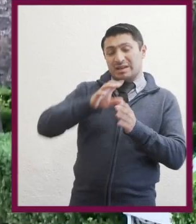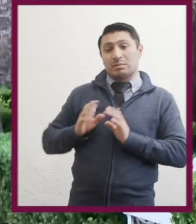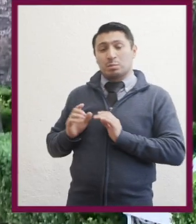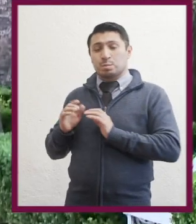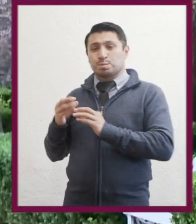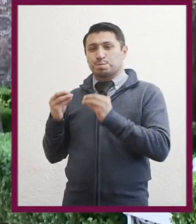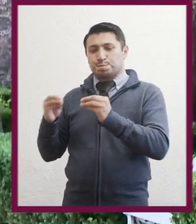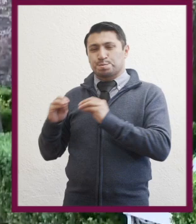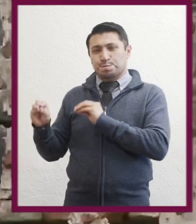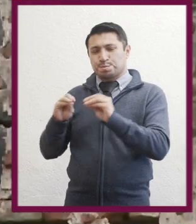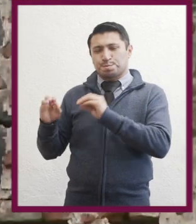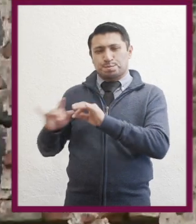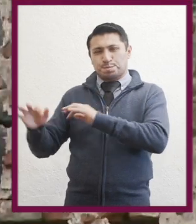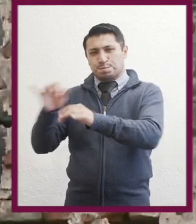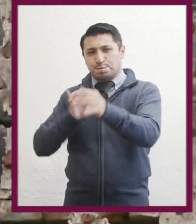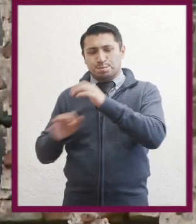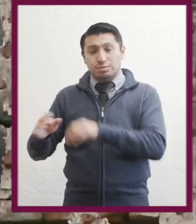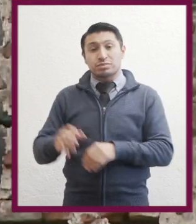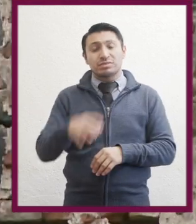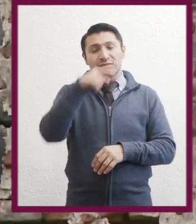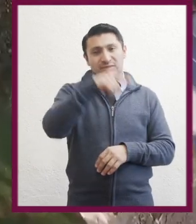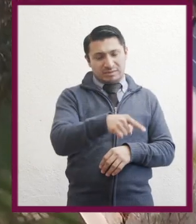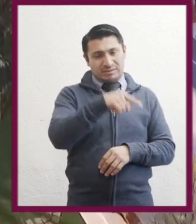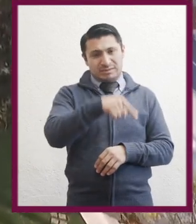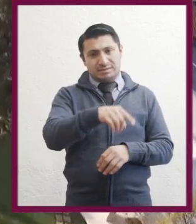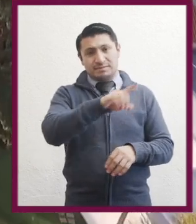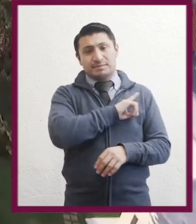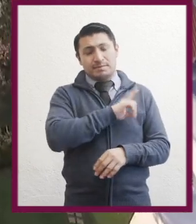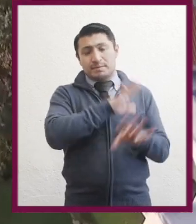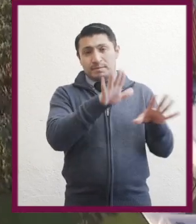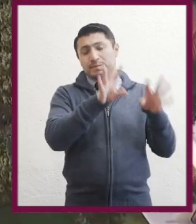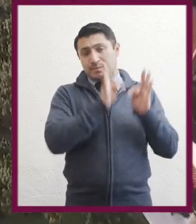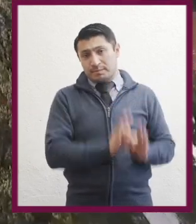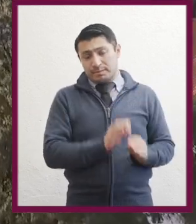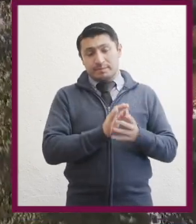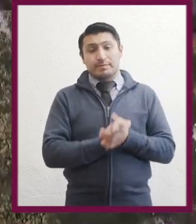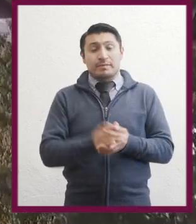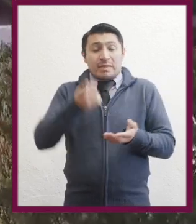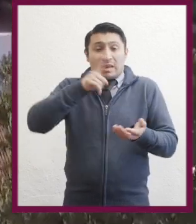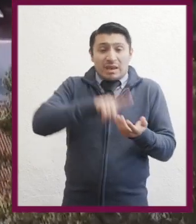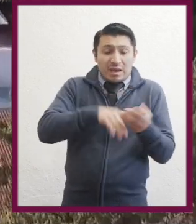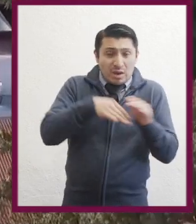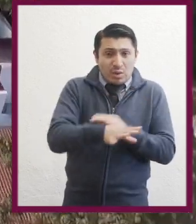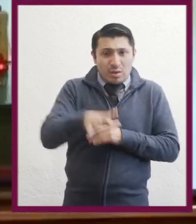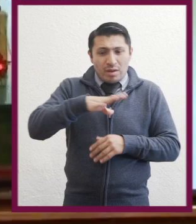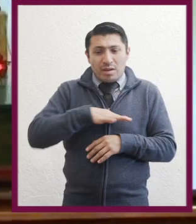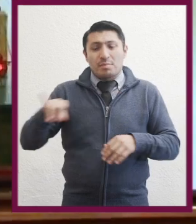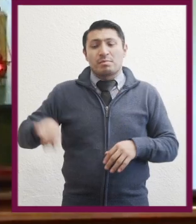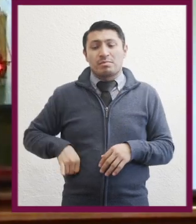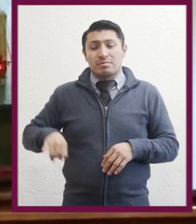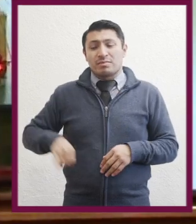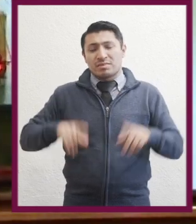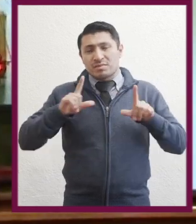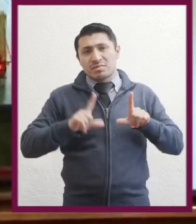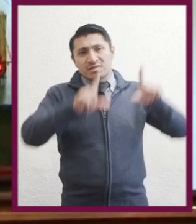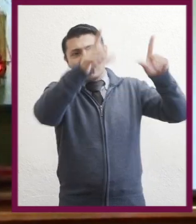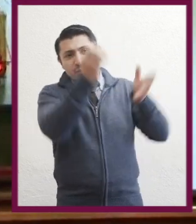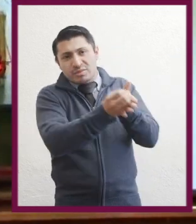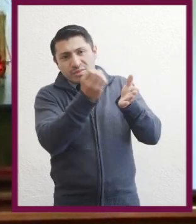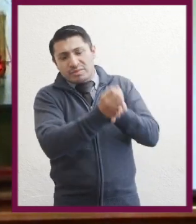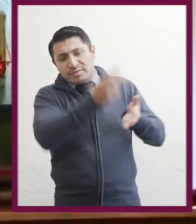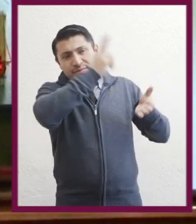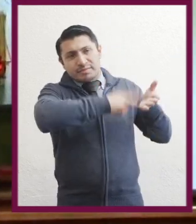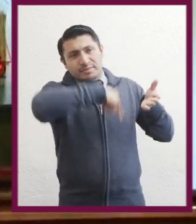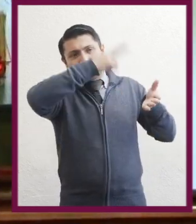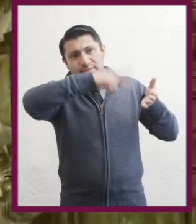y del intenso movimiento de la zona, a pesar de estar rodeado por importantes avenidas. En el interior hay un